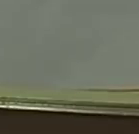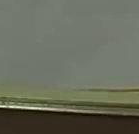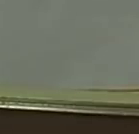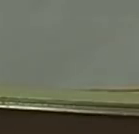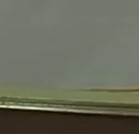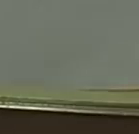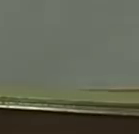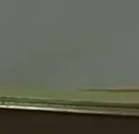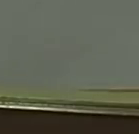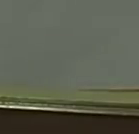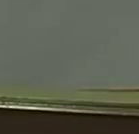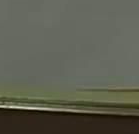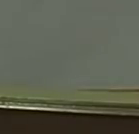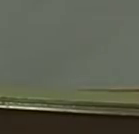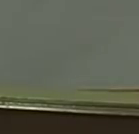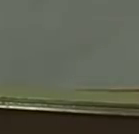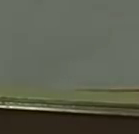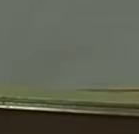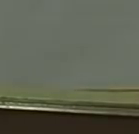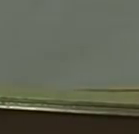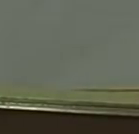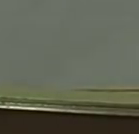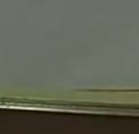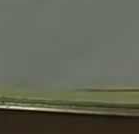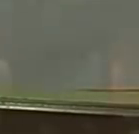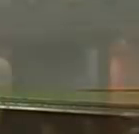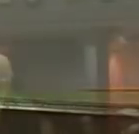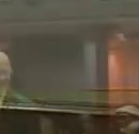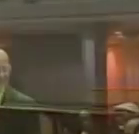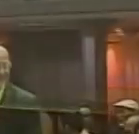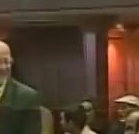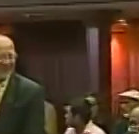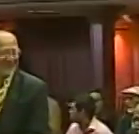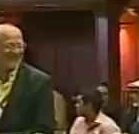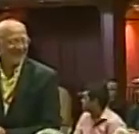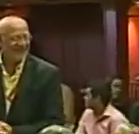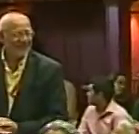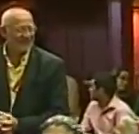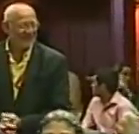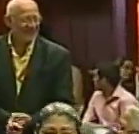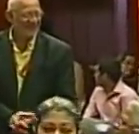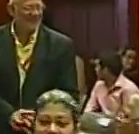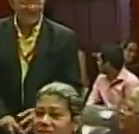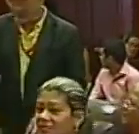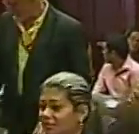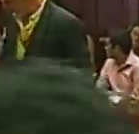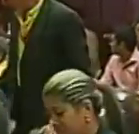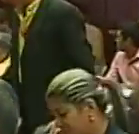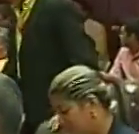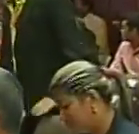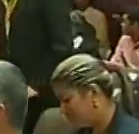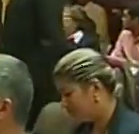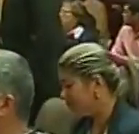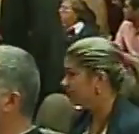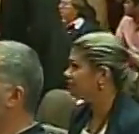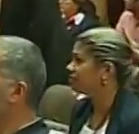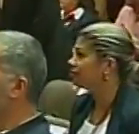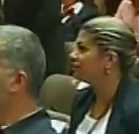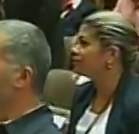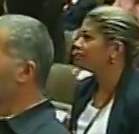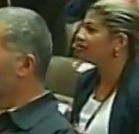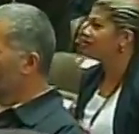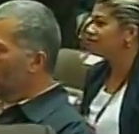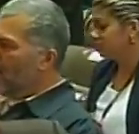también resaltar lo que sería el artículo 36 de este instrumento legal, y es que dice que podrá nombrar y remover